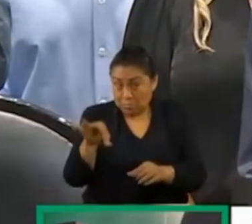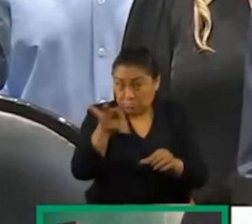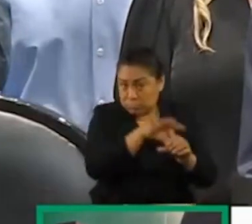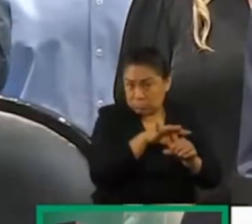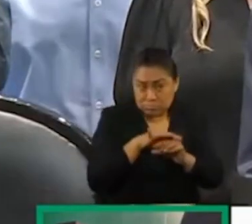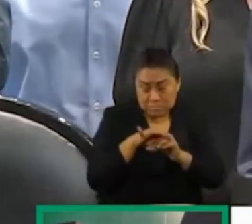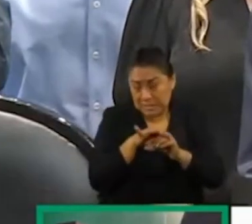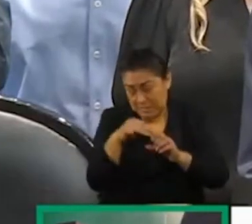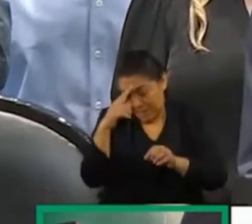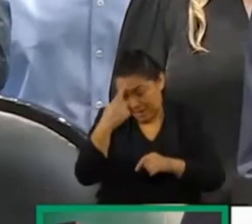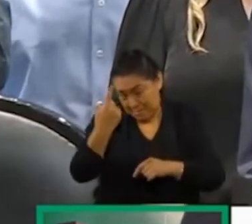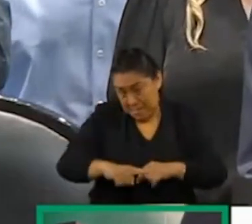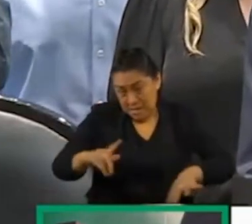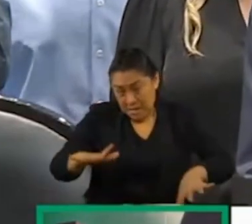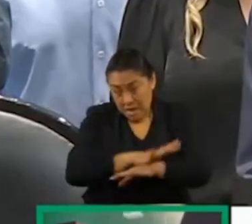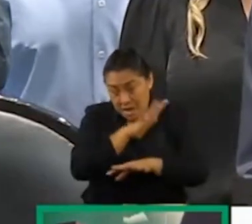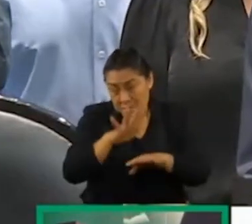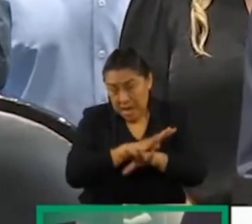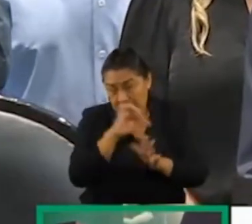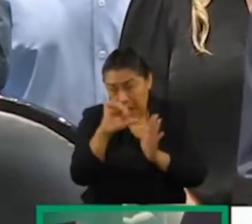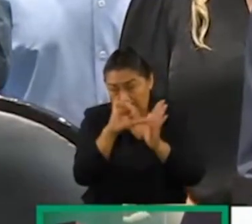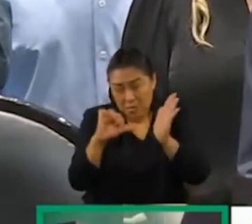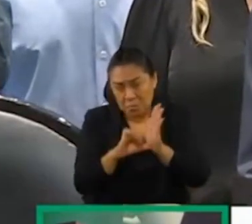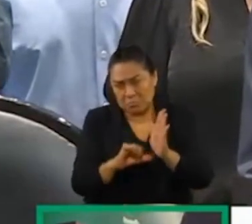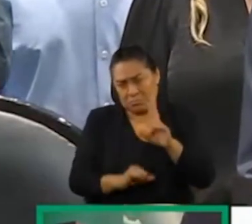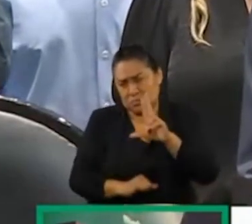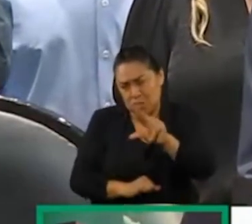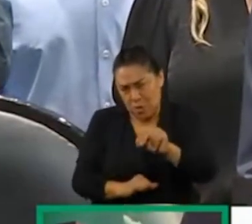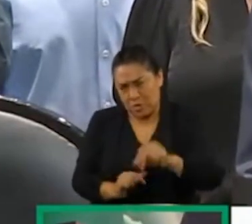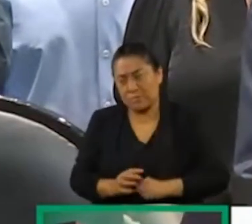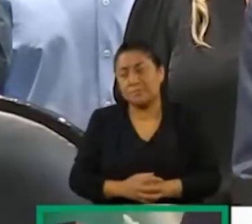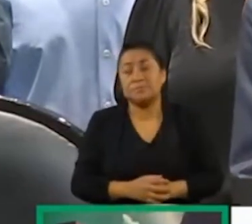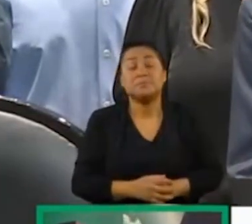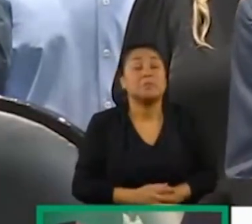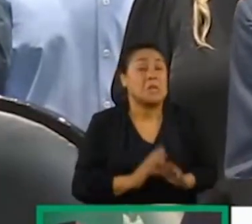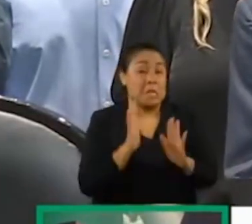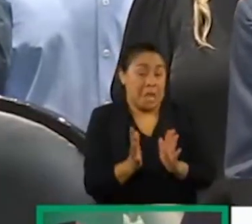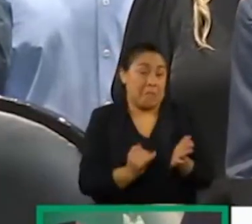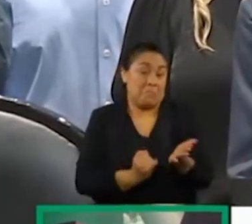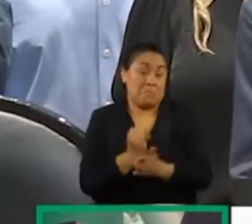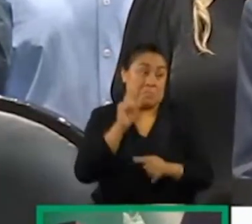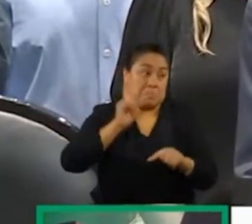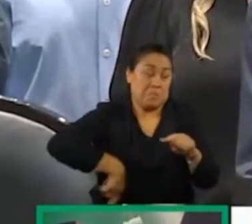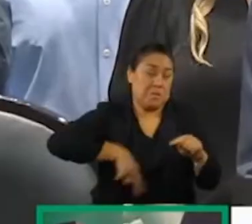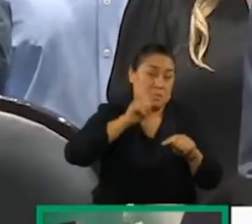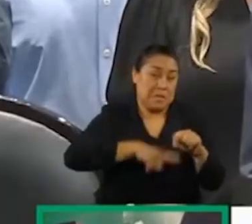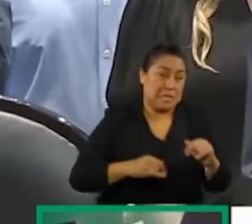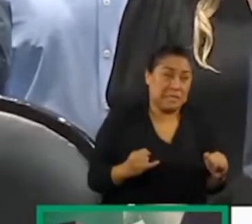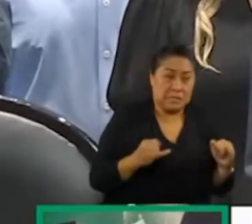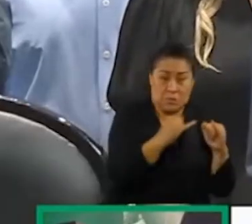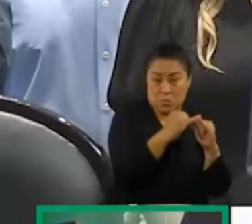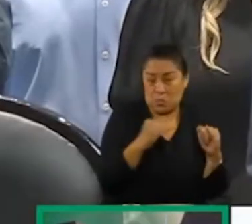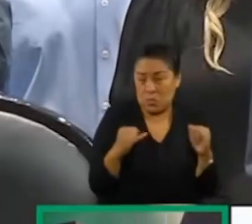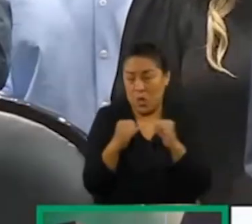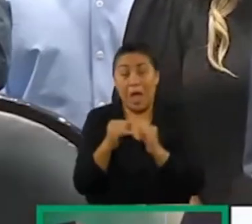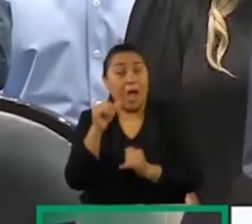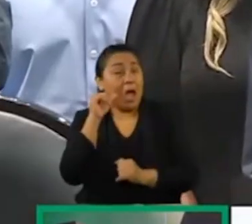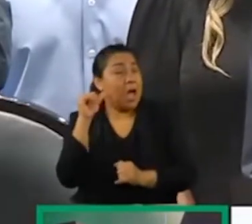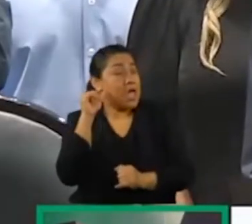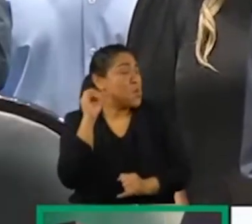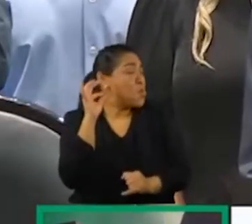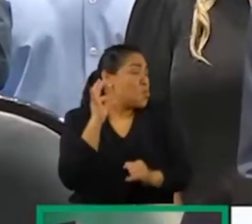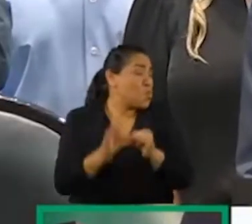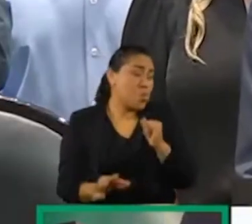un solo artículo de la Constitución. Después de eliminar los órganos autónomos, que ayer fue el último